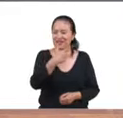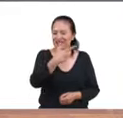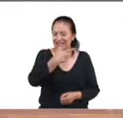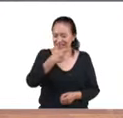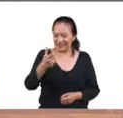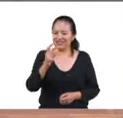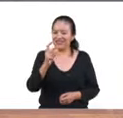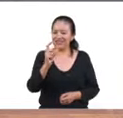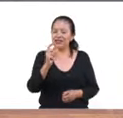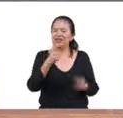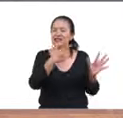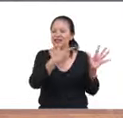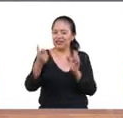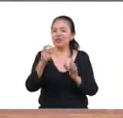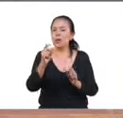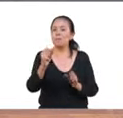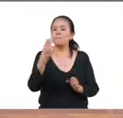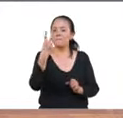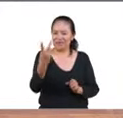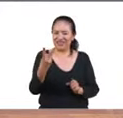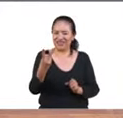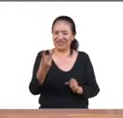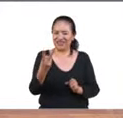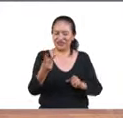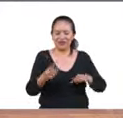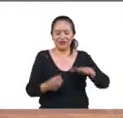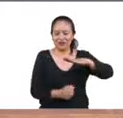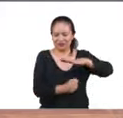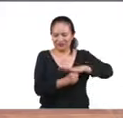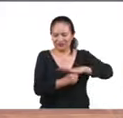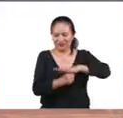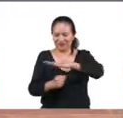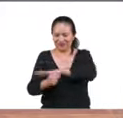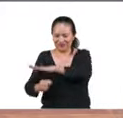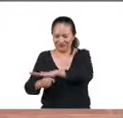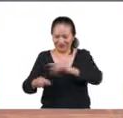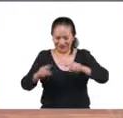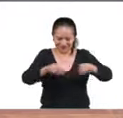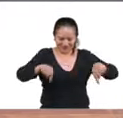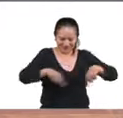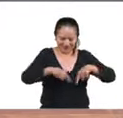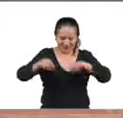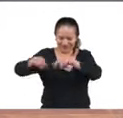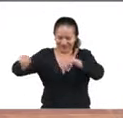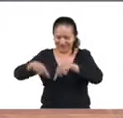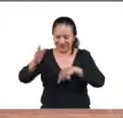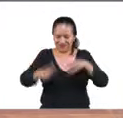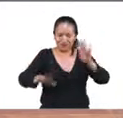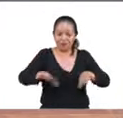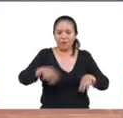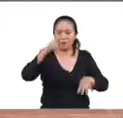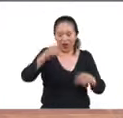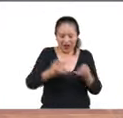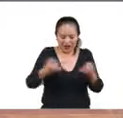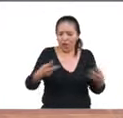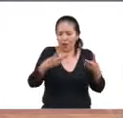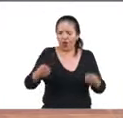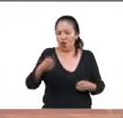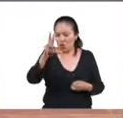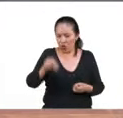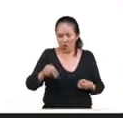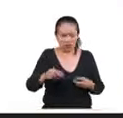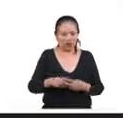de las líneas 1, 2 y 3. Y estamos viendo también para la línea A y B, que tiene malla ciclónica, particularmente hacia el Estado